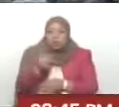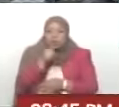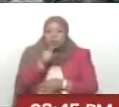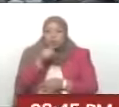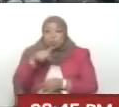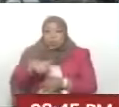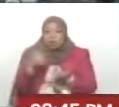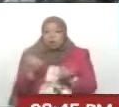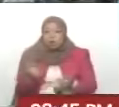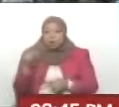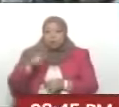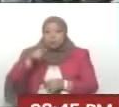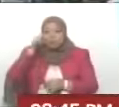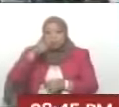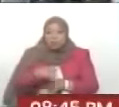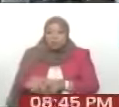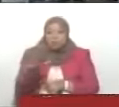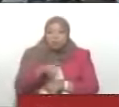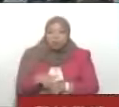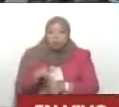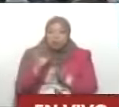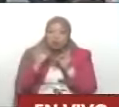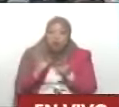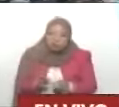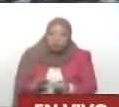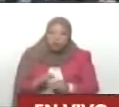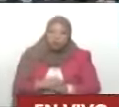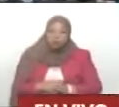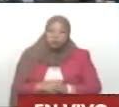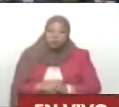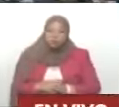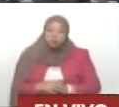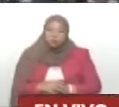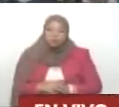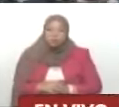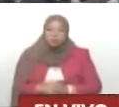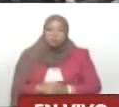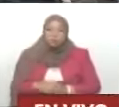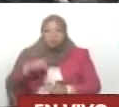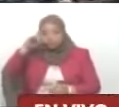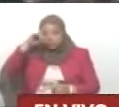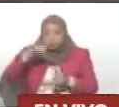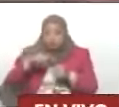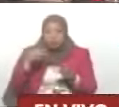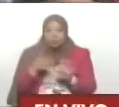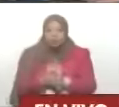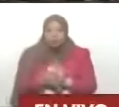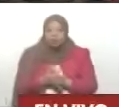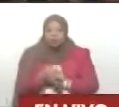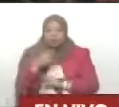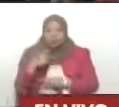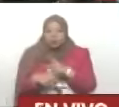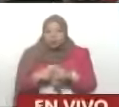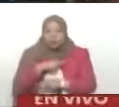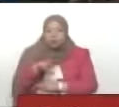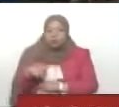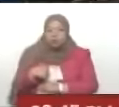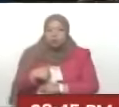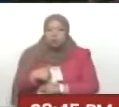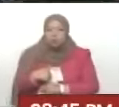que necesitamos afianzar y eso lo vamos a lograr con usted,